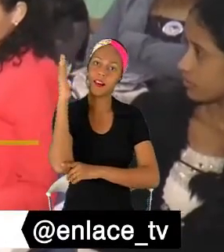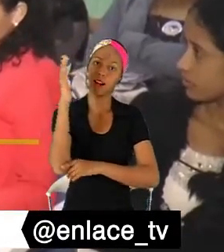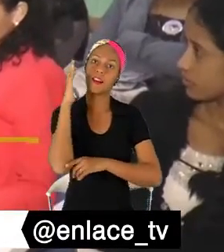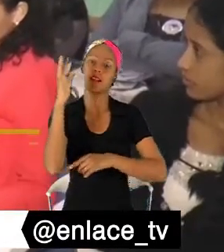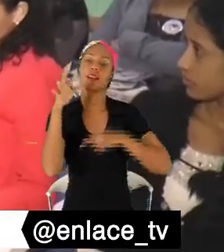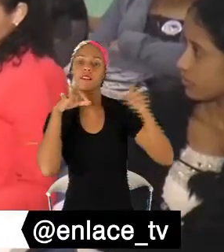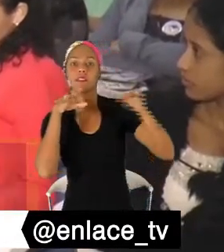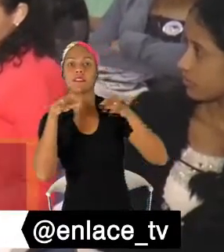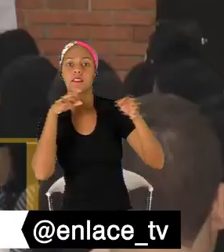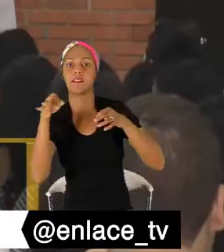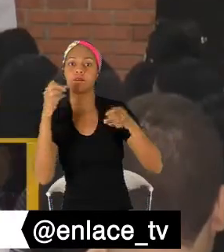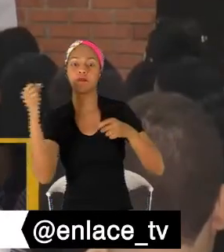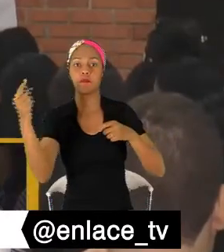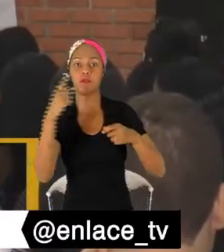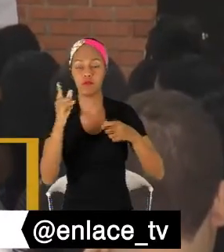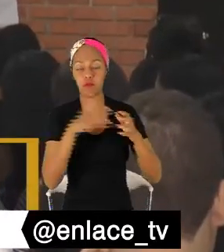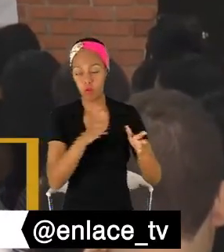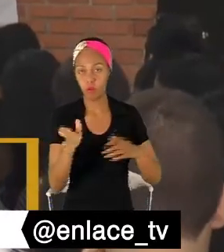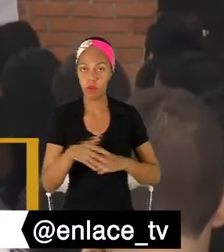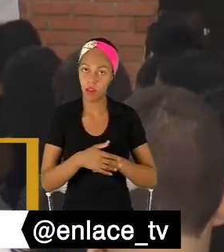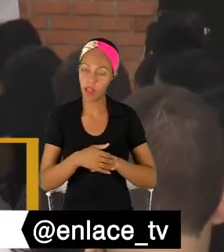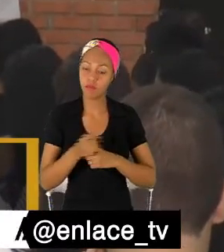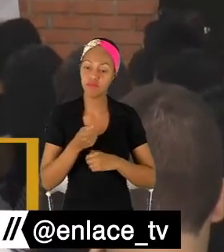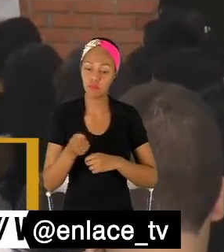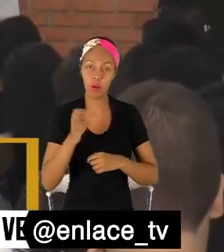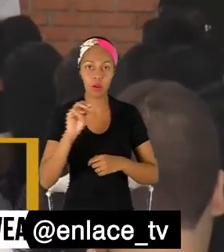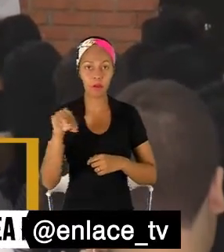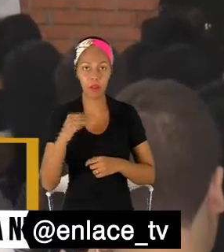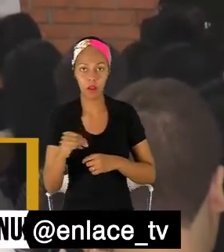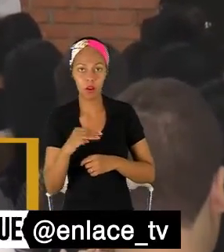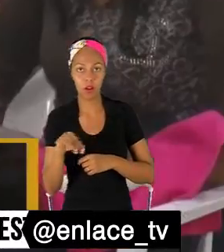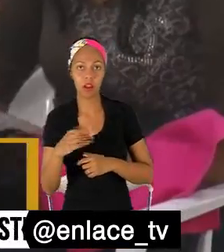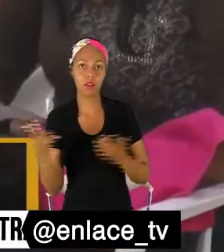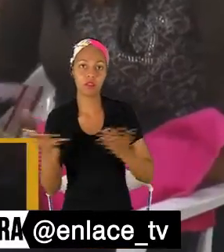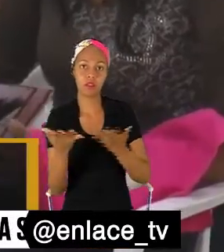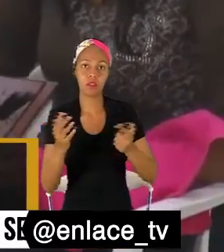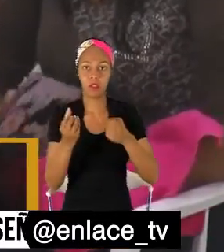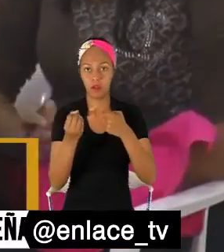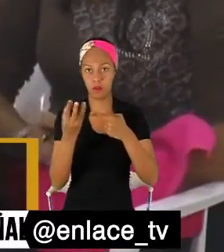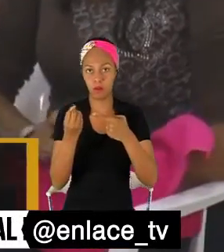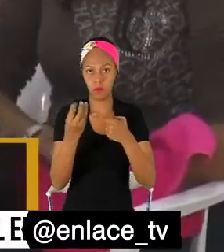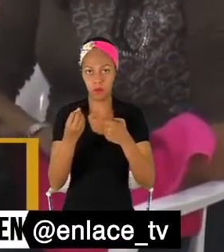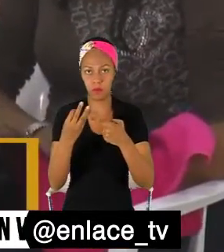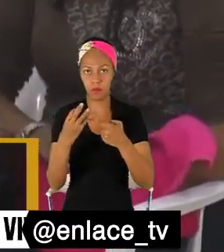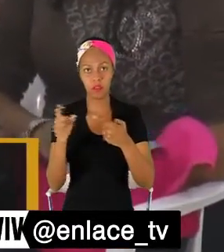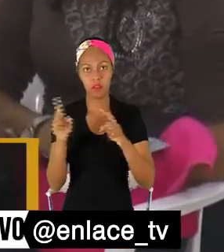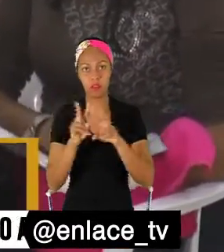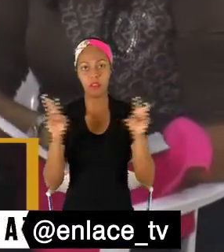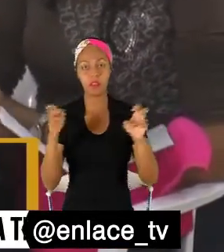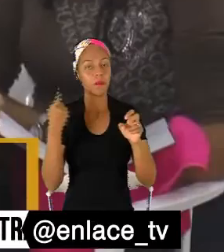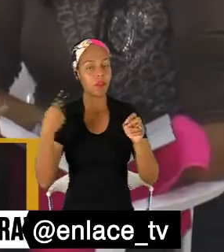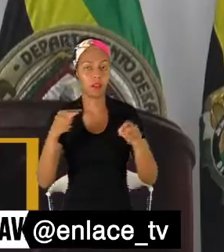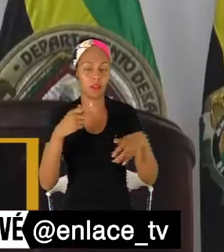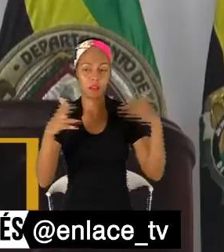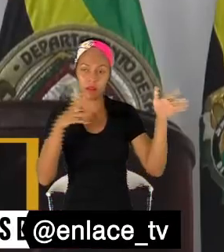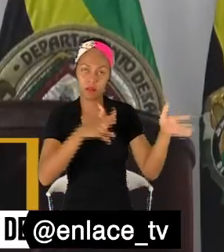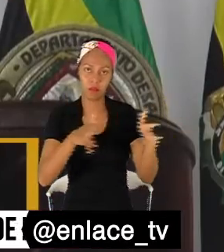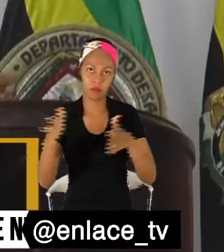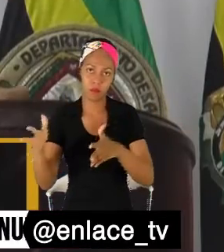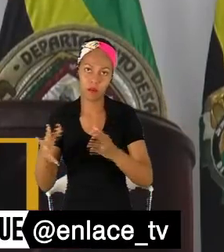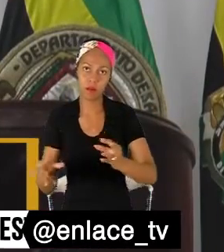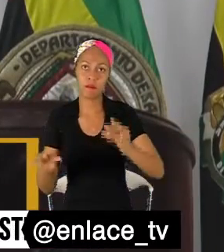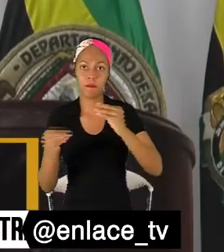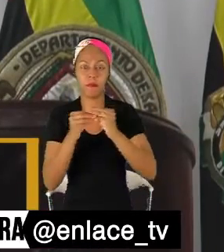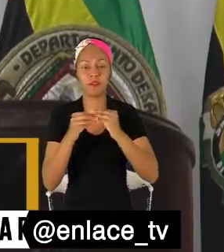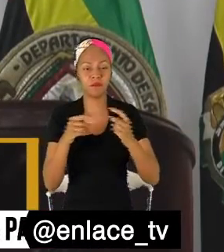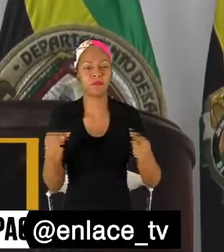primer seminario pedagógico que se cumple este miércoles en la Escuela Normal Superior Cristo Rey y que tiene que ver con la educación y el posconflicto. O el conflicto de